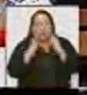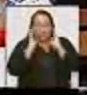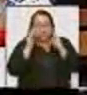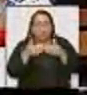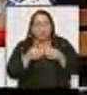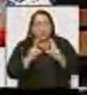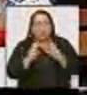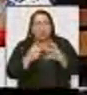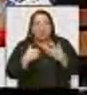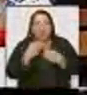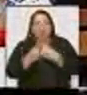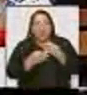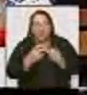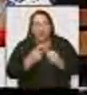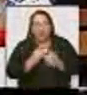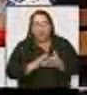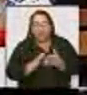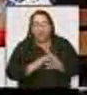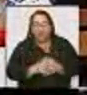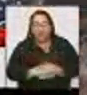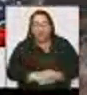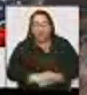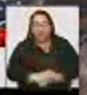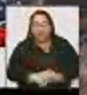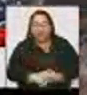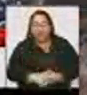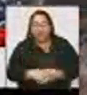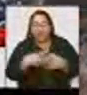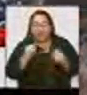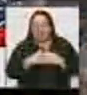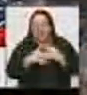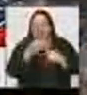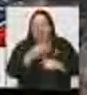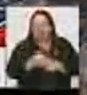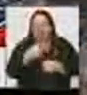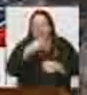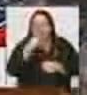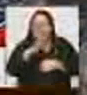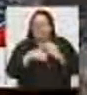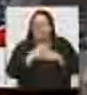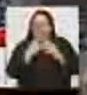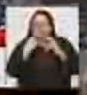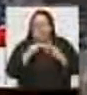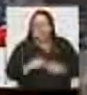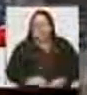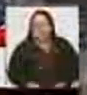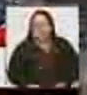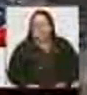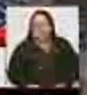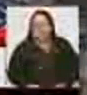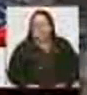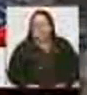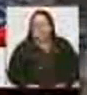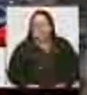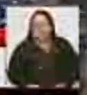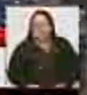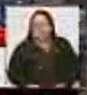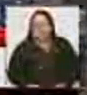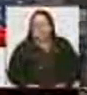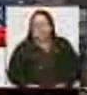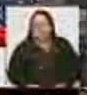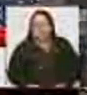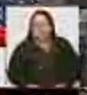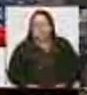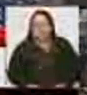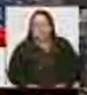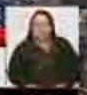tema. Lo que quería decir simplemente es que el diagnóstico de la realidad del país la conocemos todos, absolutamente todos,